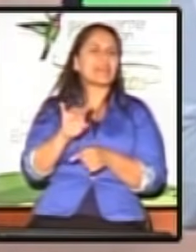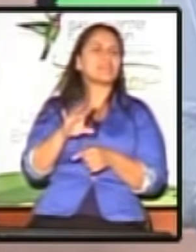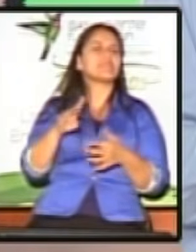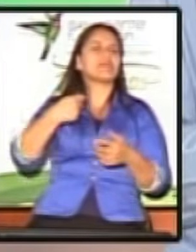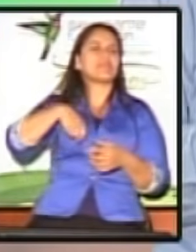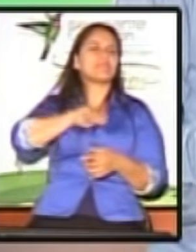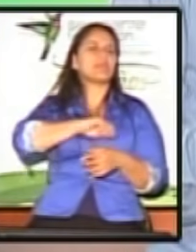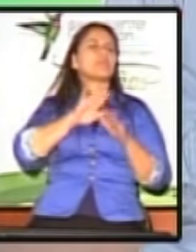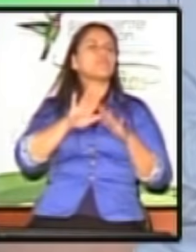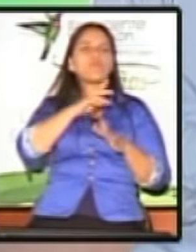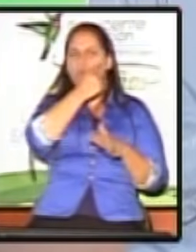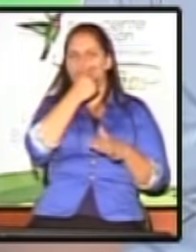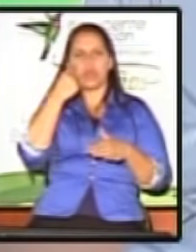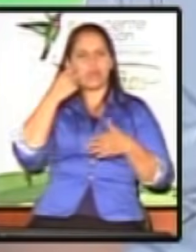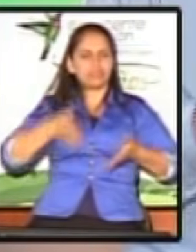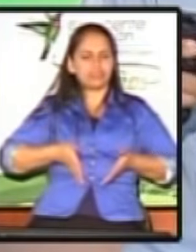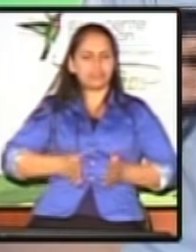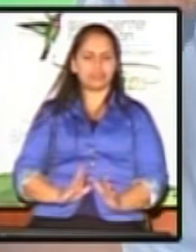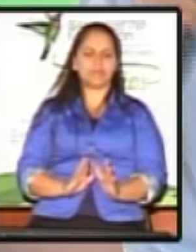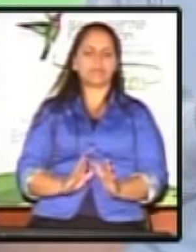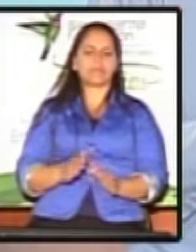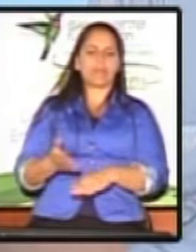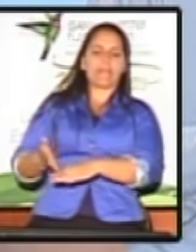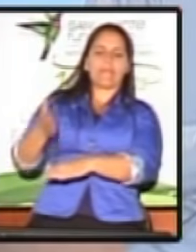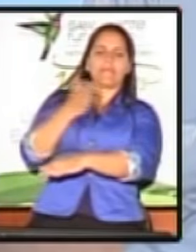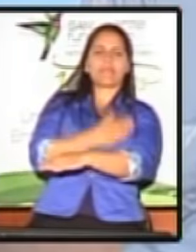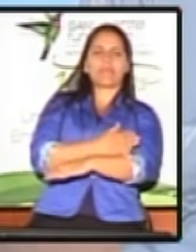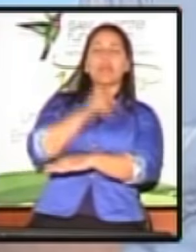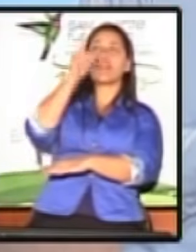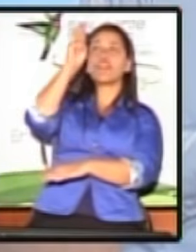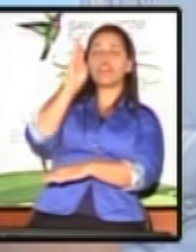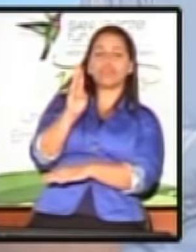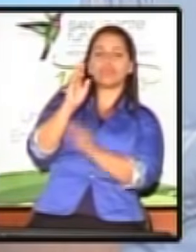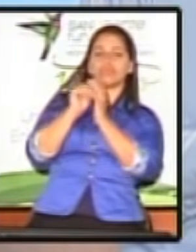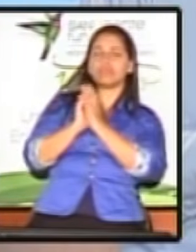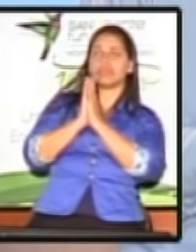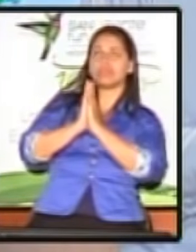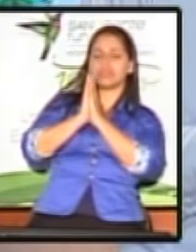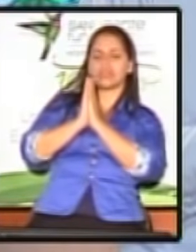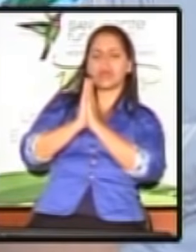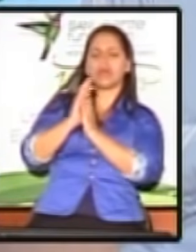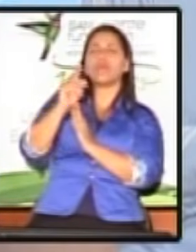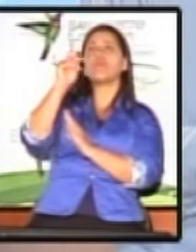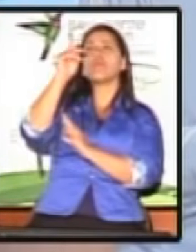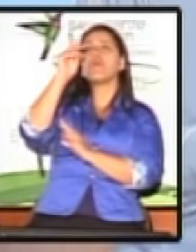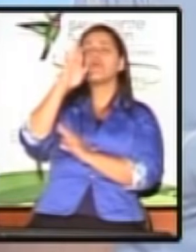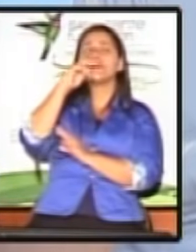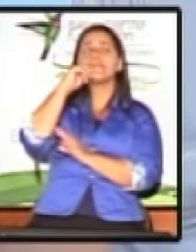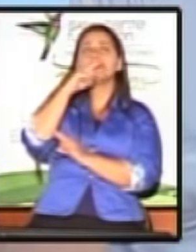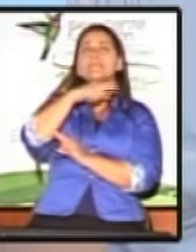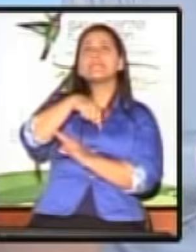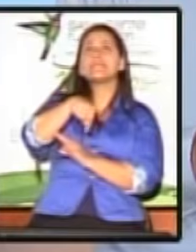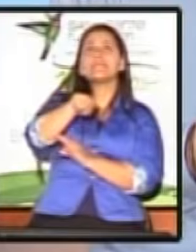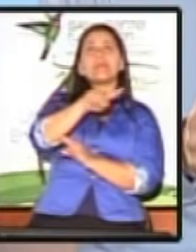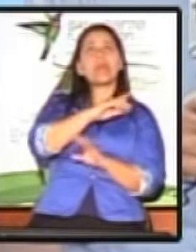de origen judío, dijo en una oración hacia Dios, Señor, mantén alejado